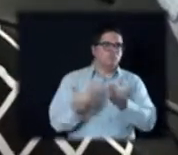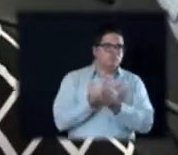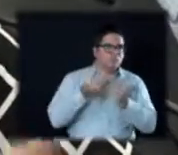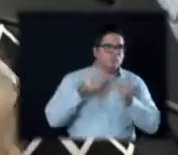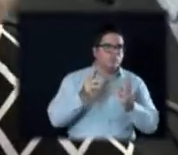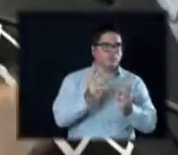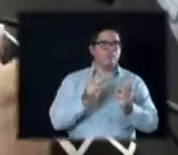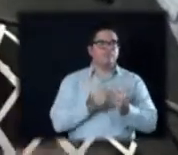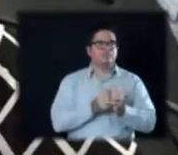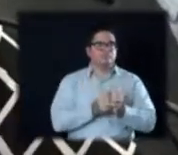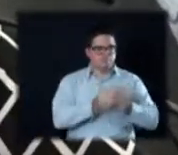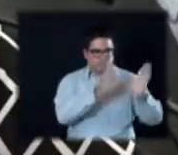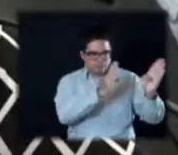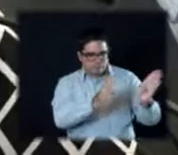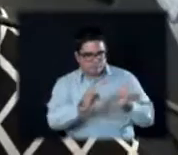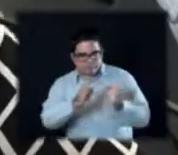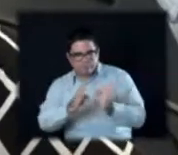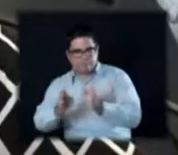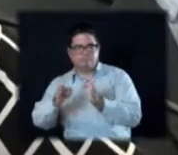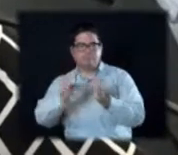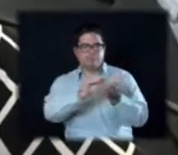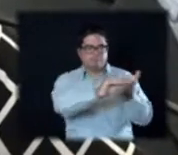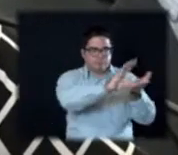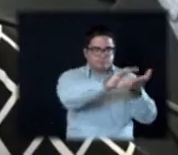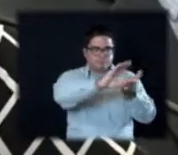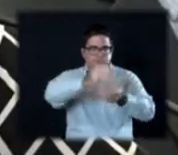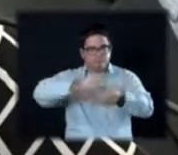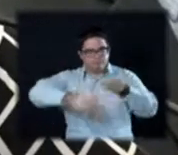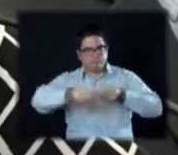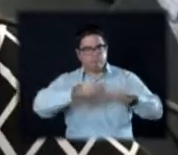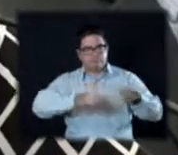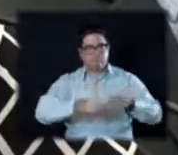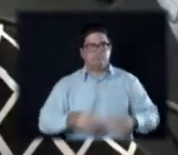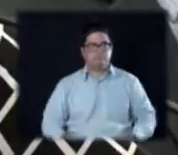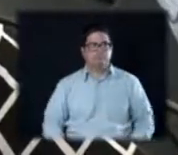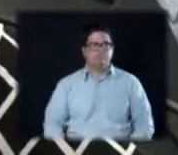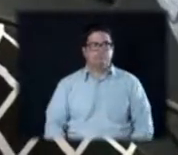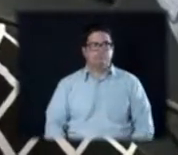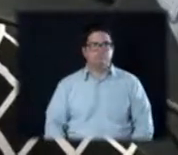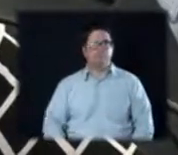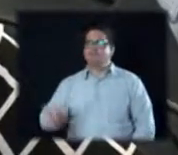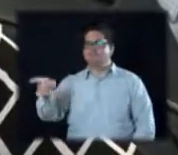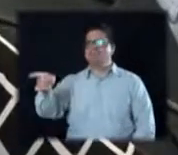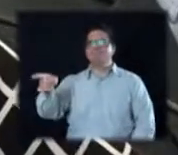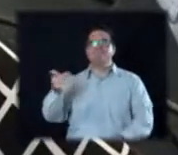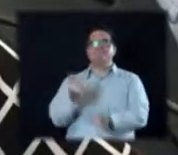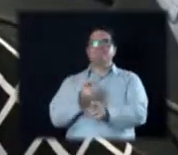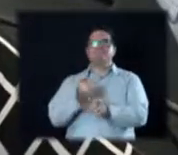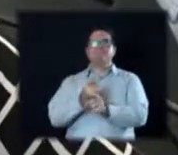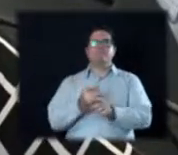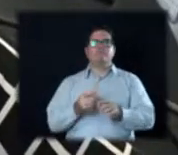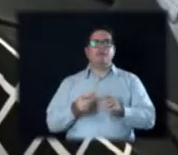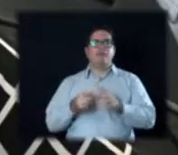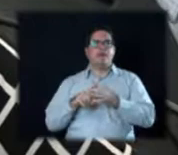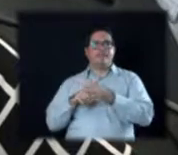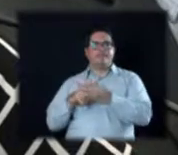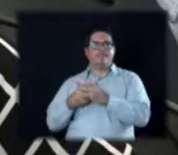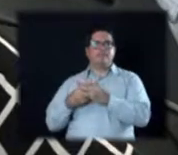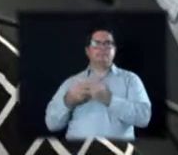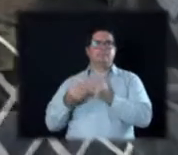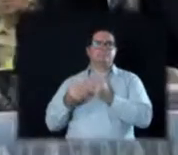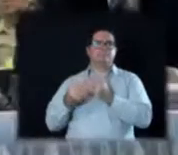formas de encontrar distintas fuentes de recaudos para financiarnos. Estoy de acuerdo, y me parece que al